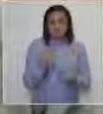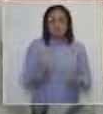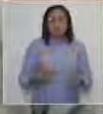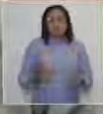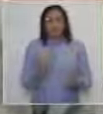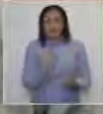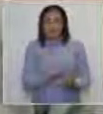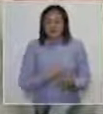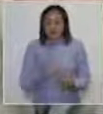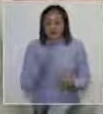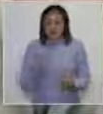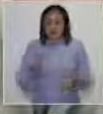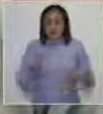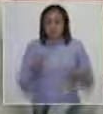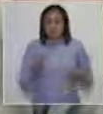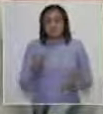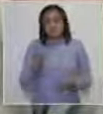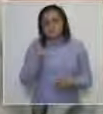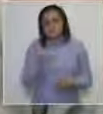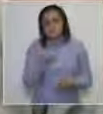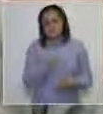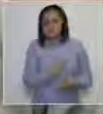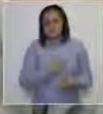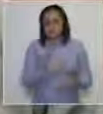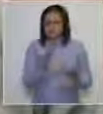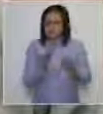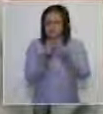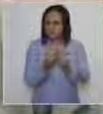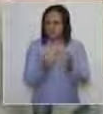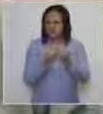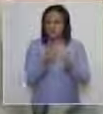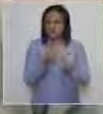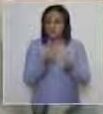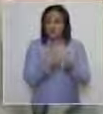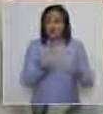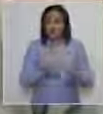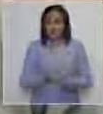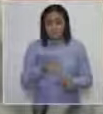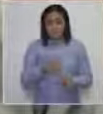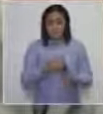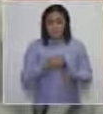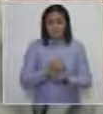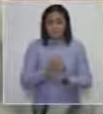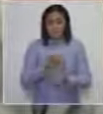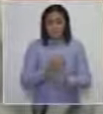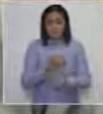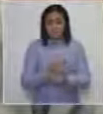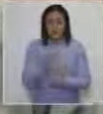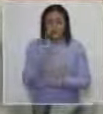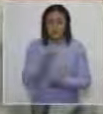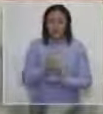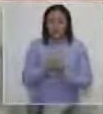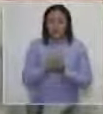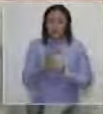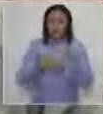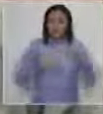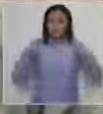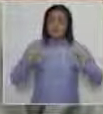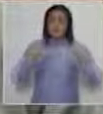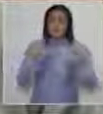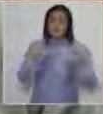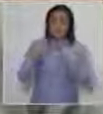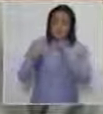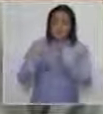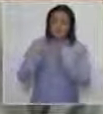para Puebla, y para mí es un gran gusto colaborar contigo y con tu equipo para hacer esto posible en beneficio de las poblanas y de